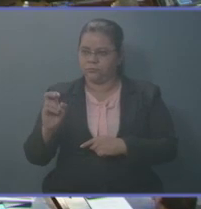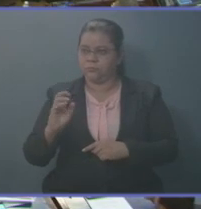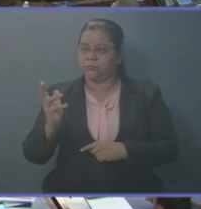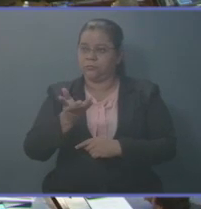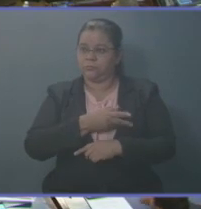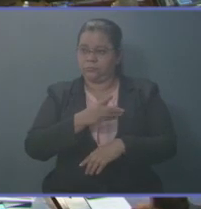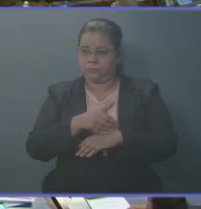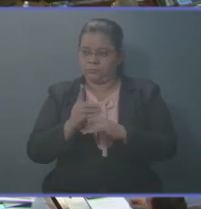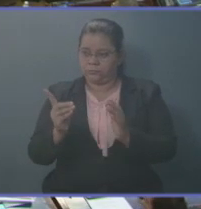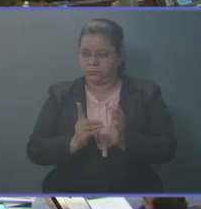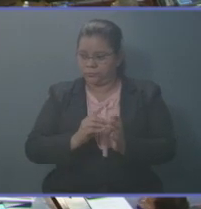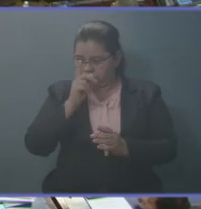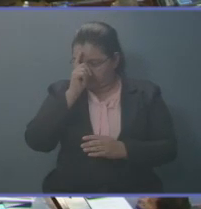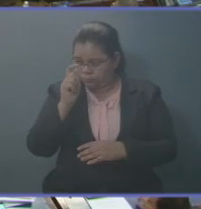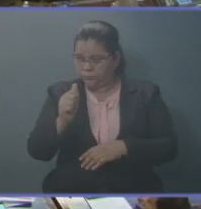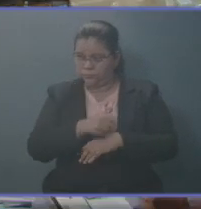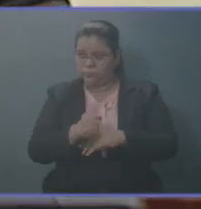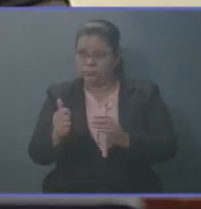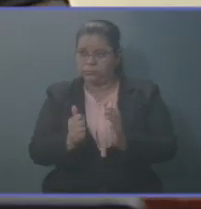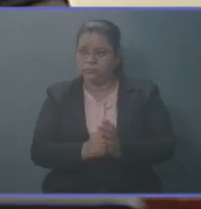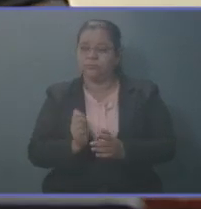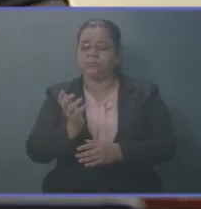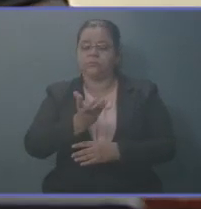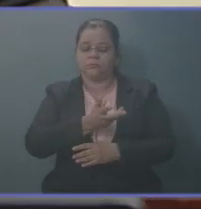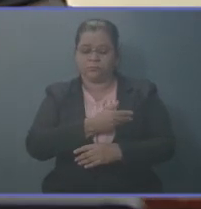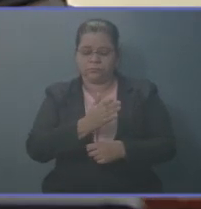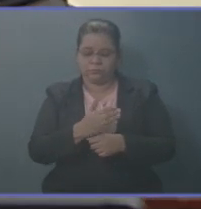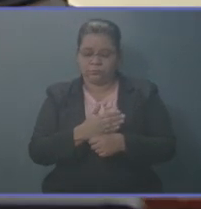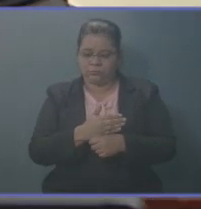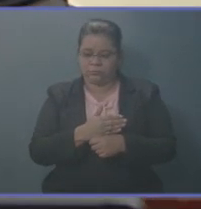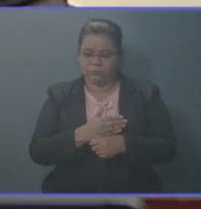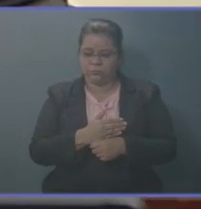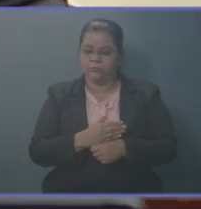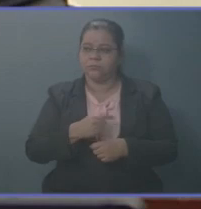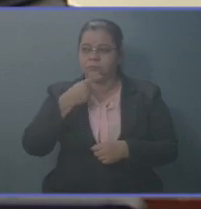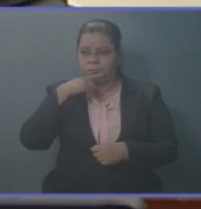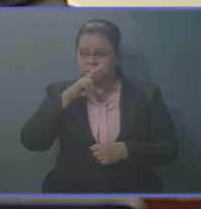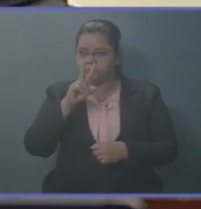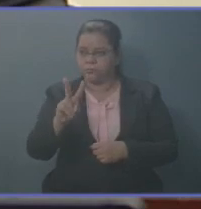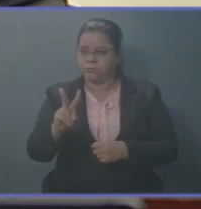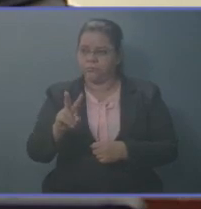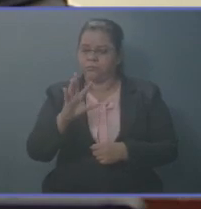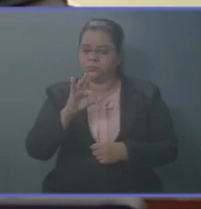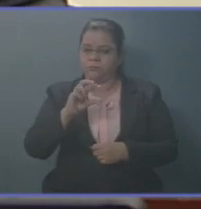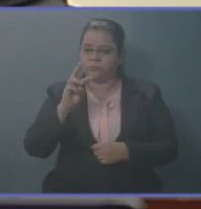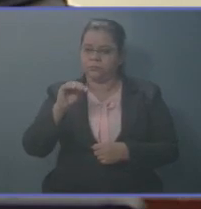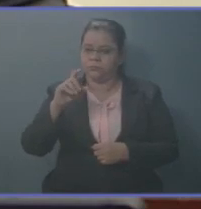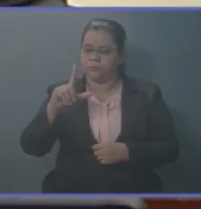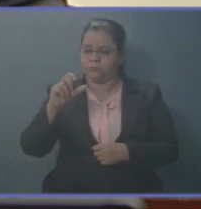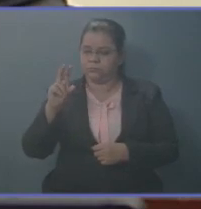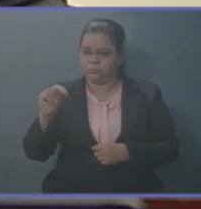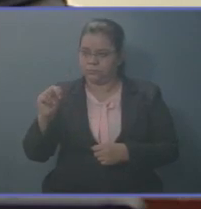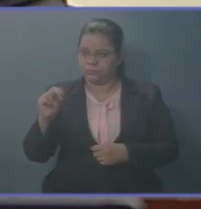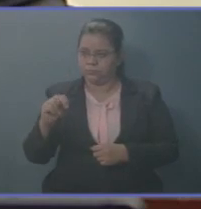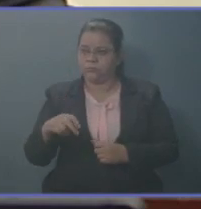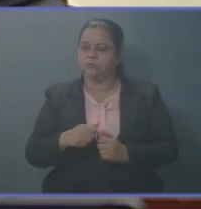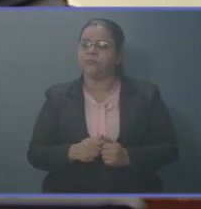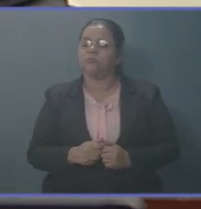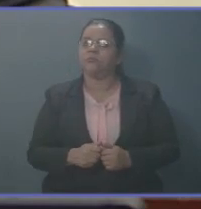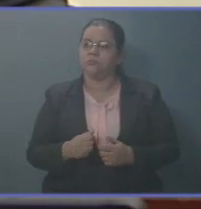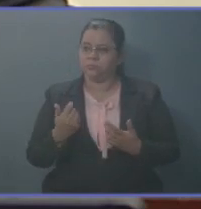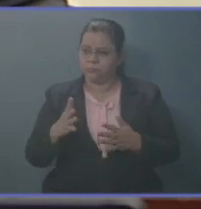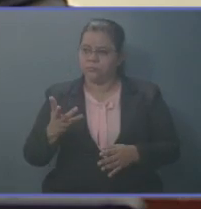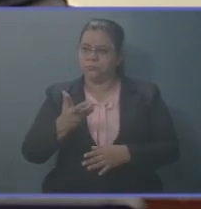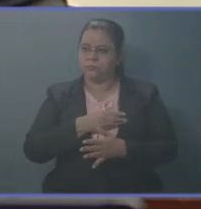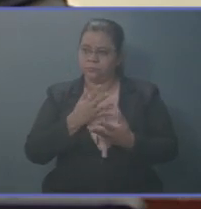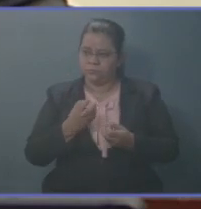Diputadas y diputados de la Honorable Asamblea Legislativa por el Grupo Parlamentario Frente Farabundo Martí para la Liberación Nacional, FMLN, por